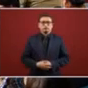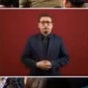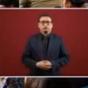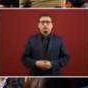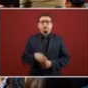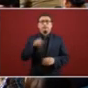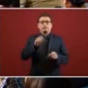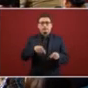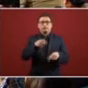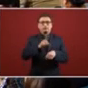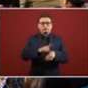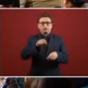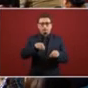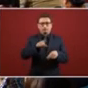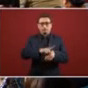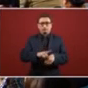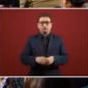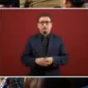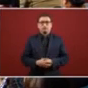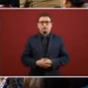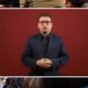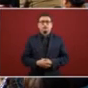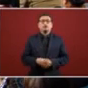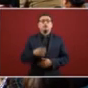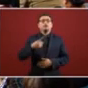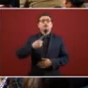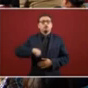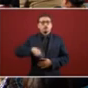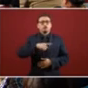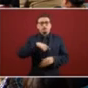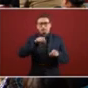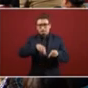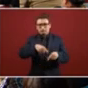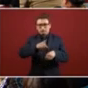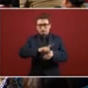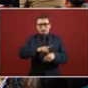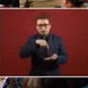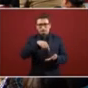El mismo día. Sí, y nosotros el mismo día